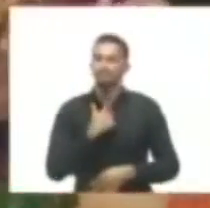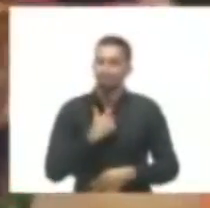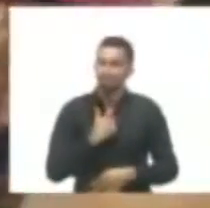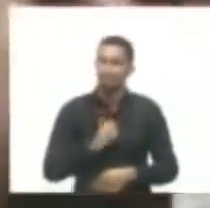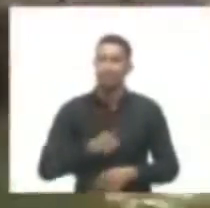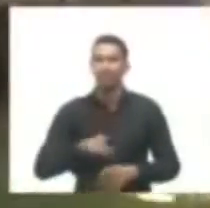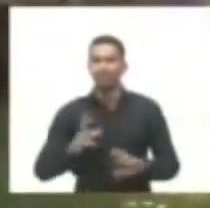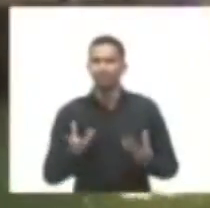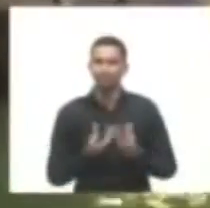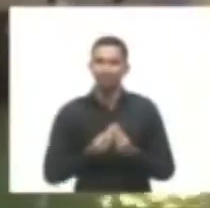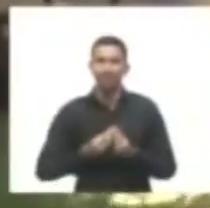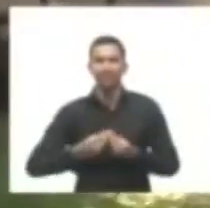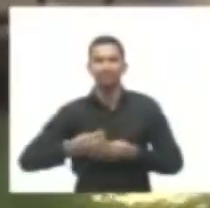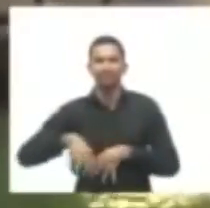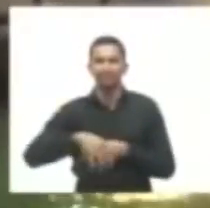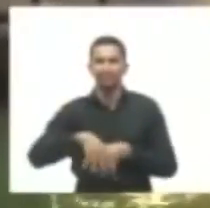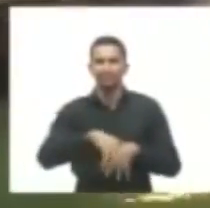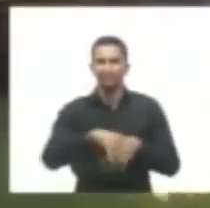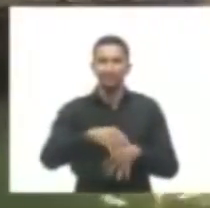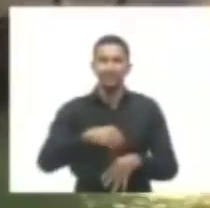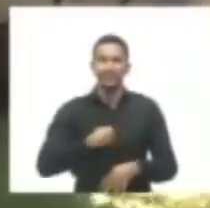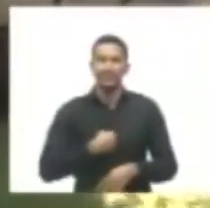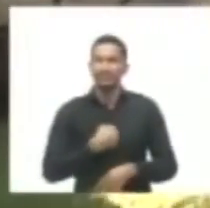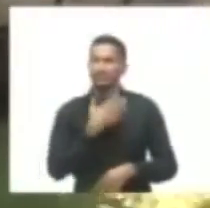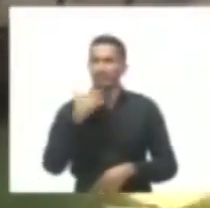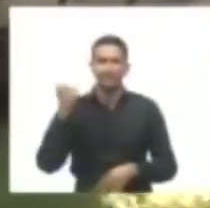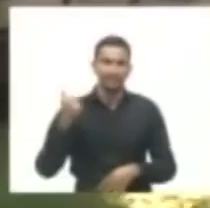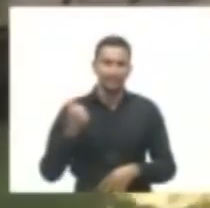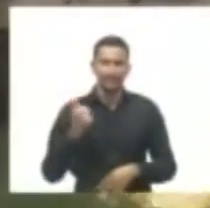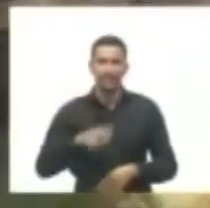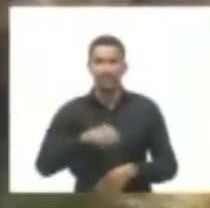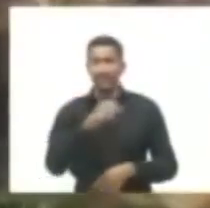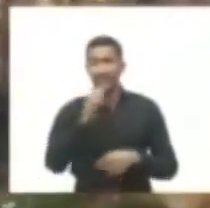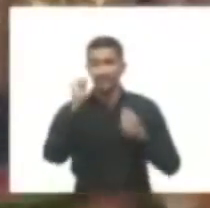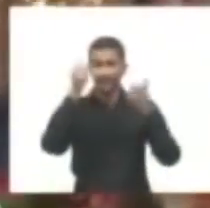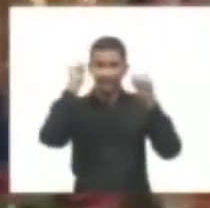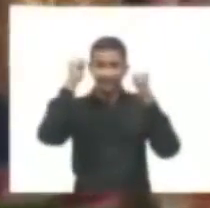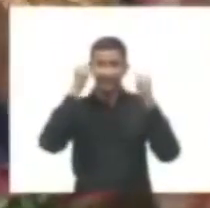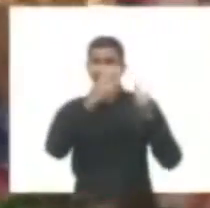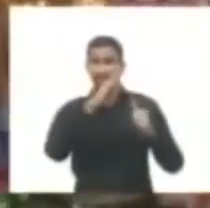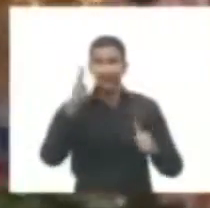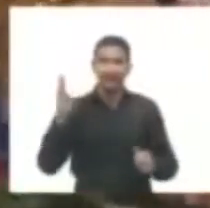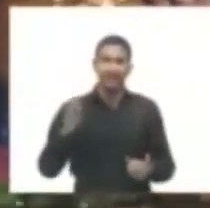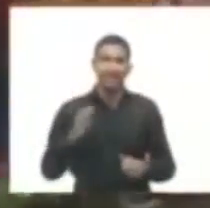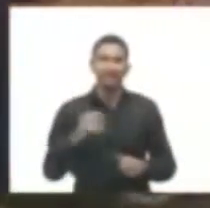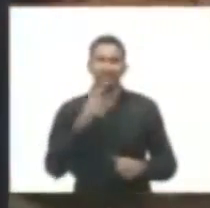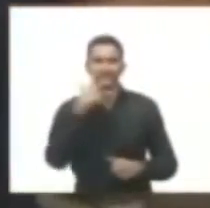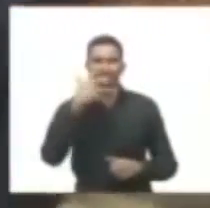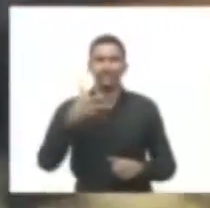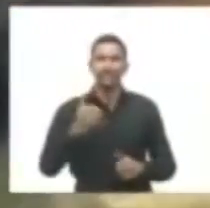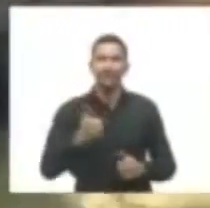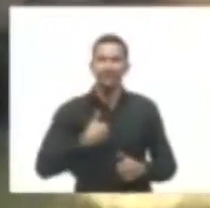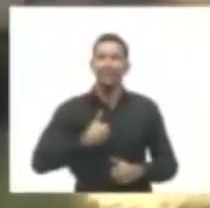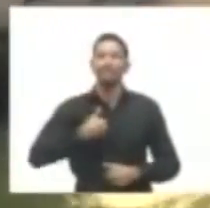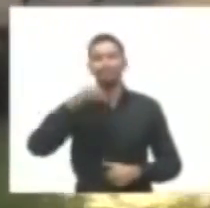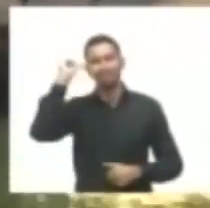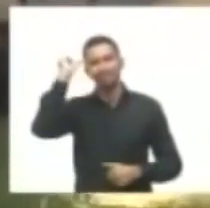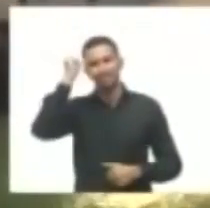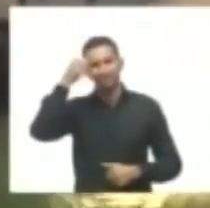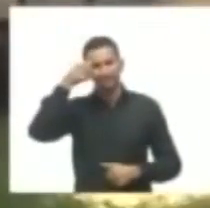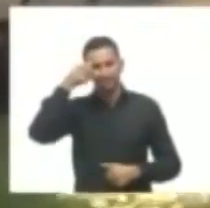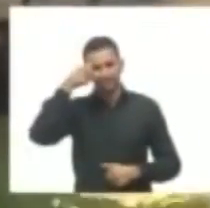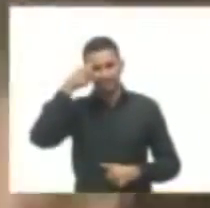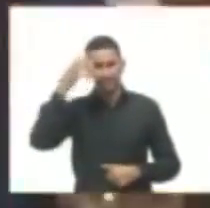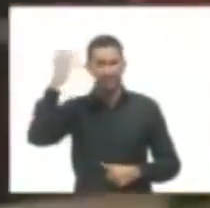todos los barranquilleros. Para mí es lo mejor, o sea, el Carnaval de Barranquilla para mí es lo máximo y hoy lo estoy recordando como si fuera en